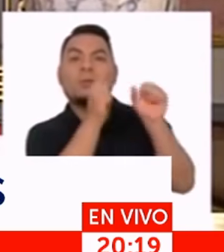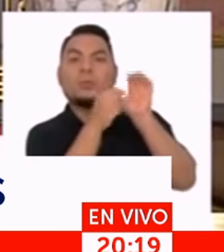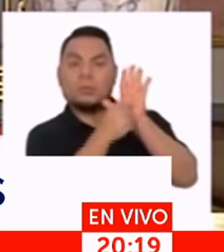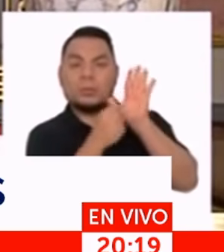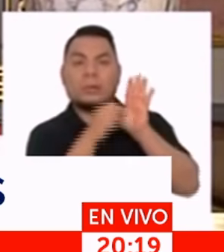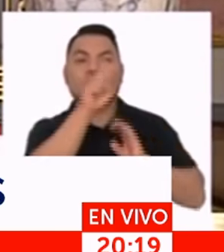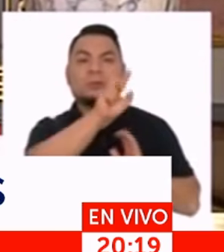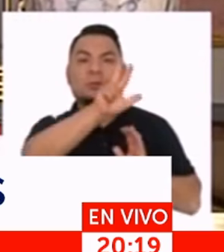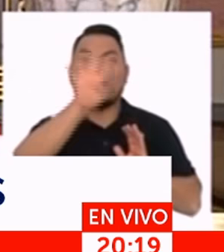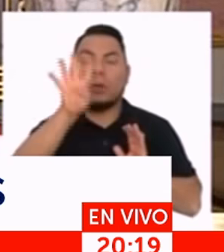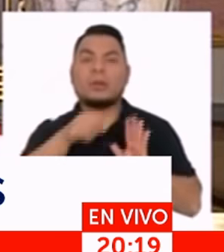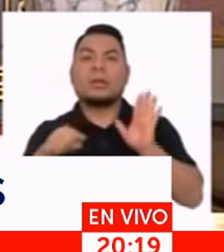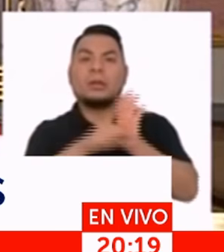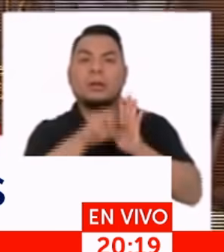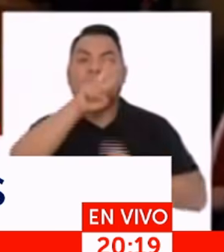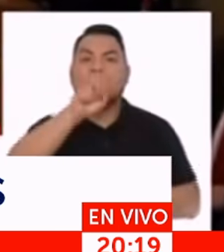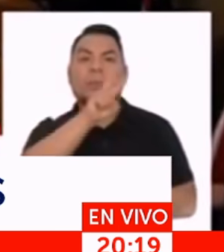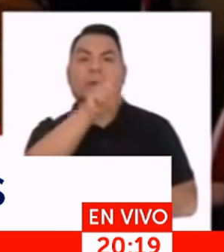Palacio de Gobierno.